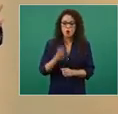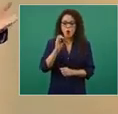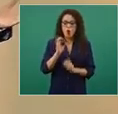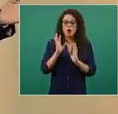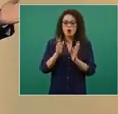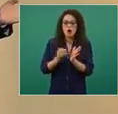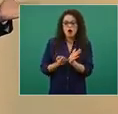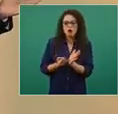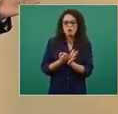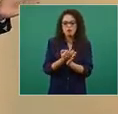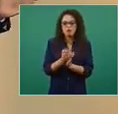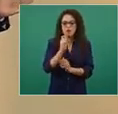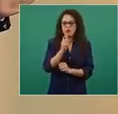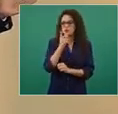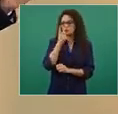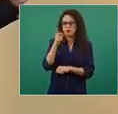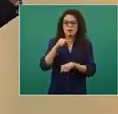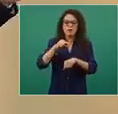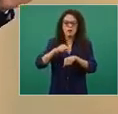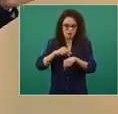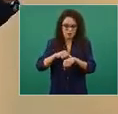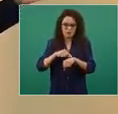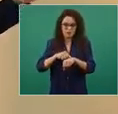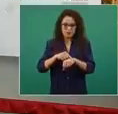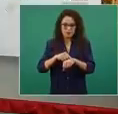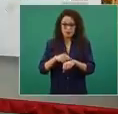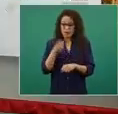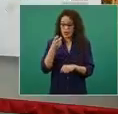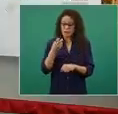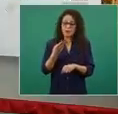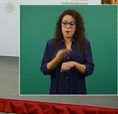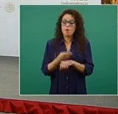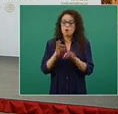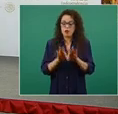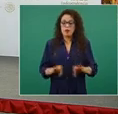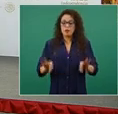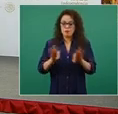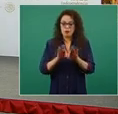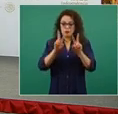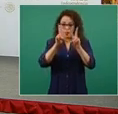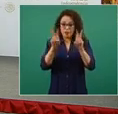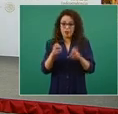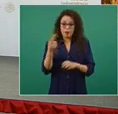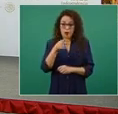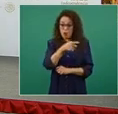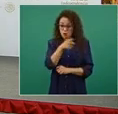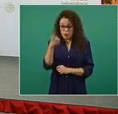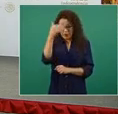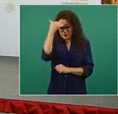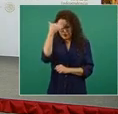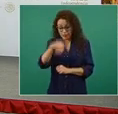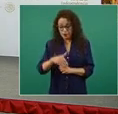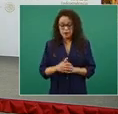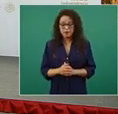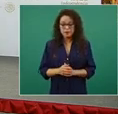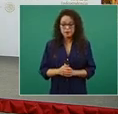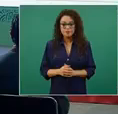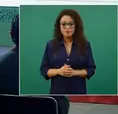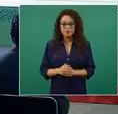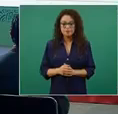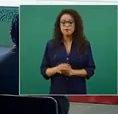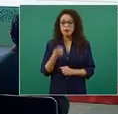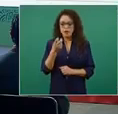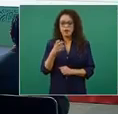dictaminación clínico-epidemiológica. Entonces, eso es un tema muy importante que ustedes tienen que saber qué es lo que está constituido dentro de un